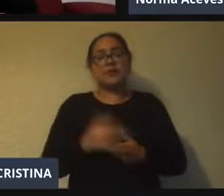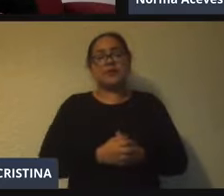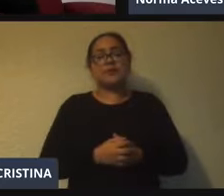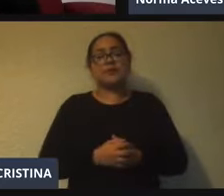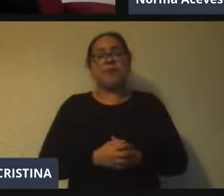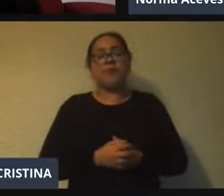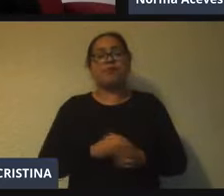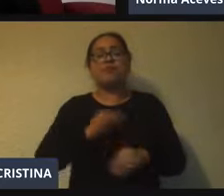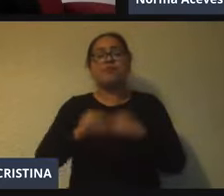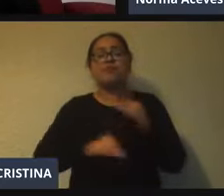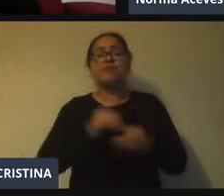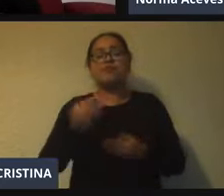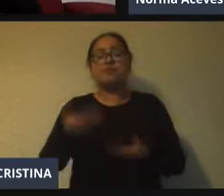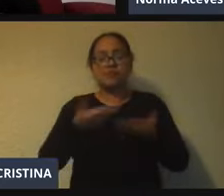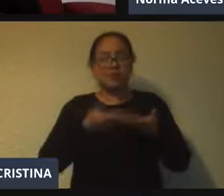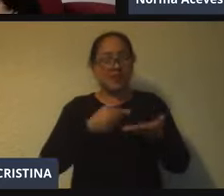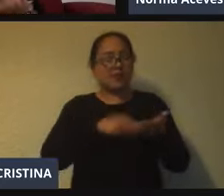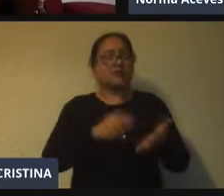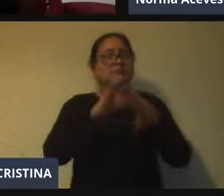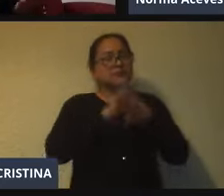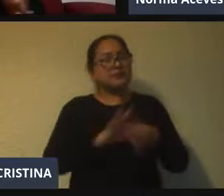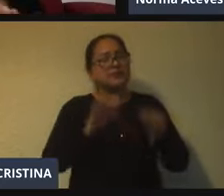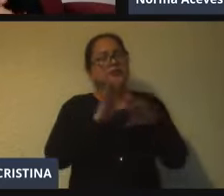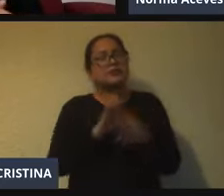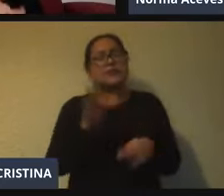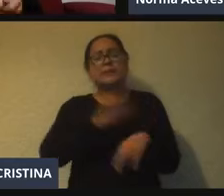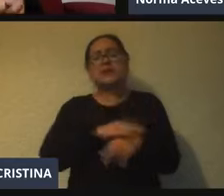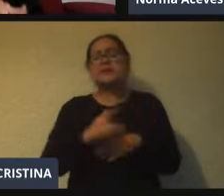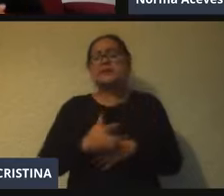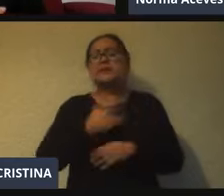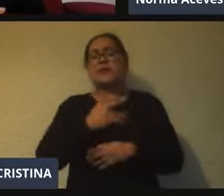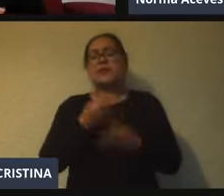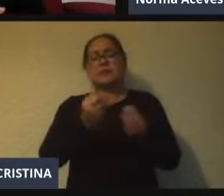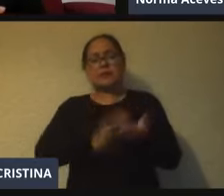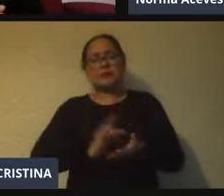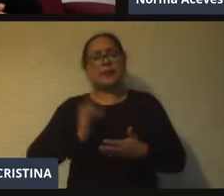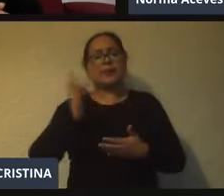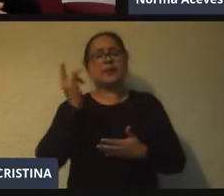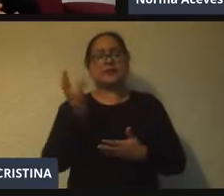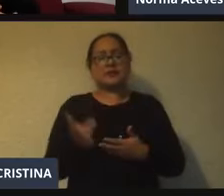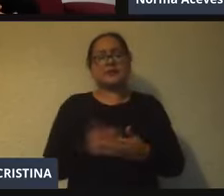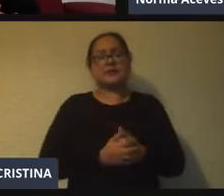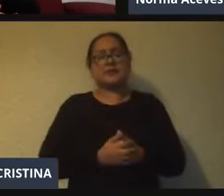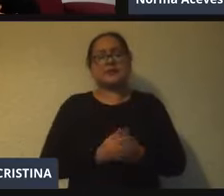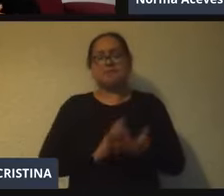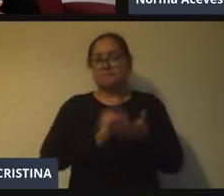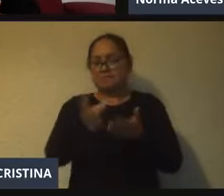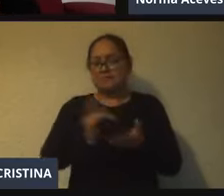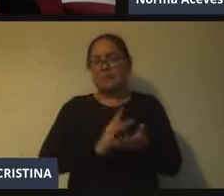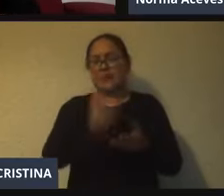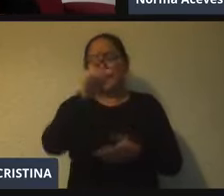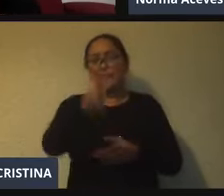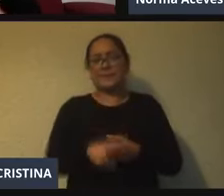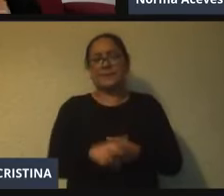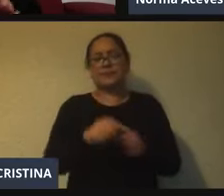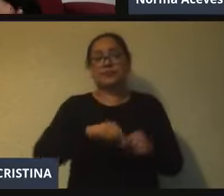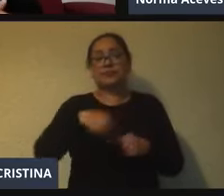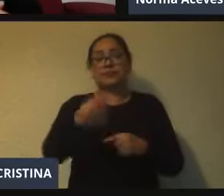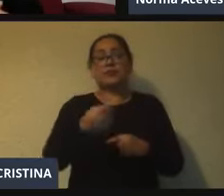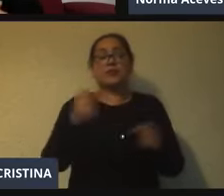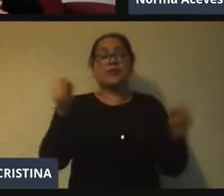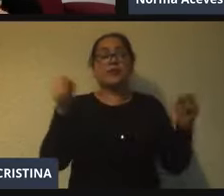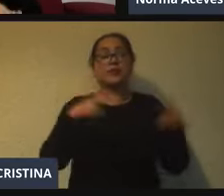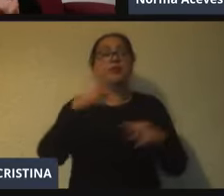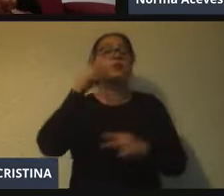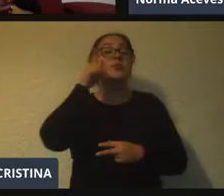toda esta sensibilidad que la caracteriza, secretaria. Muchas gracias de verdad. Y nos vemos el día de